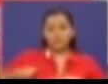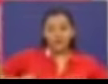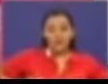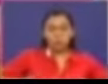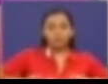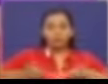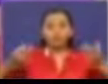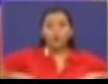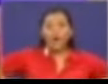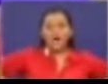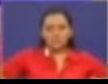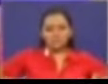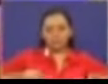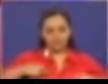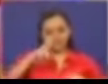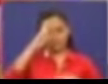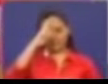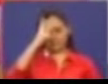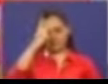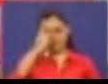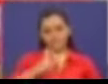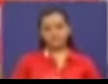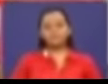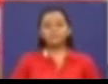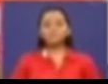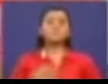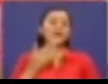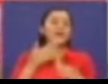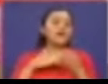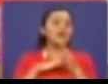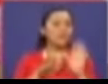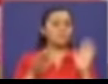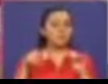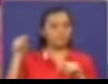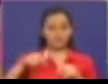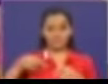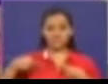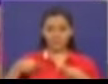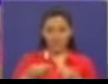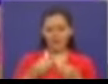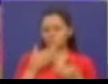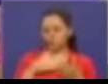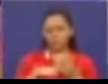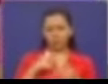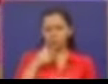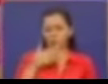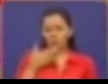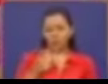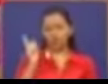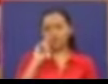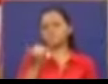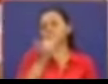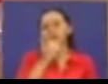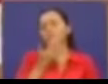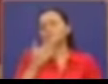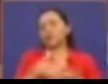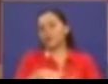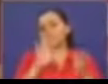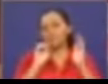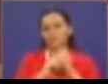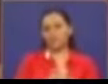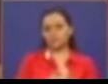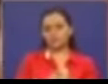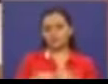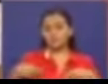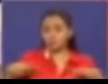corriente. Hasta eso está equivocado. Pero suponiendo que el gasto corriente no sea bueno. Gasto corriente, por si acaso, son los salarios